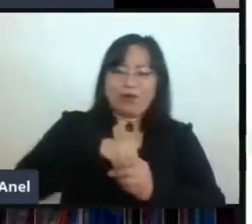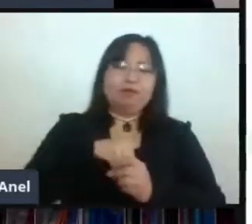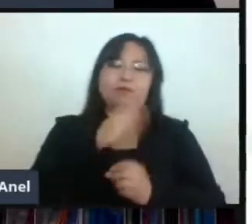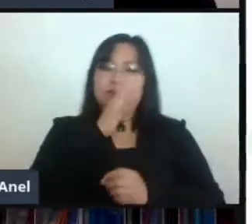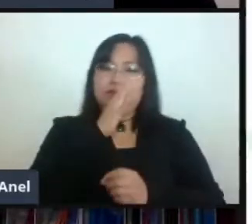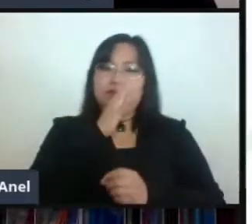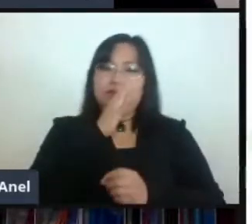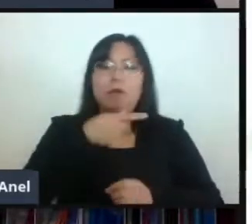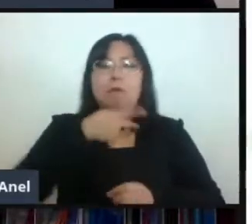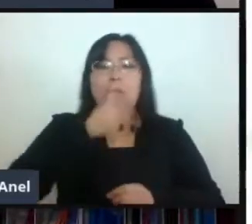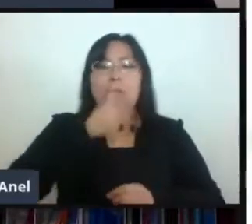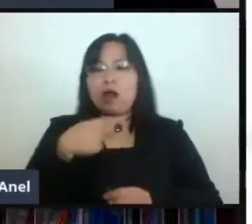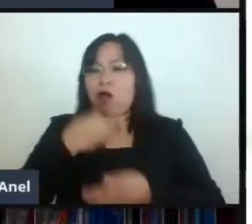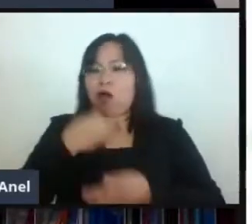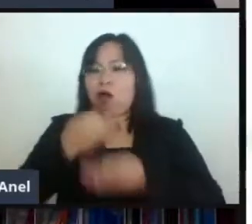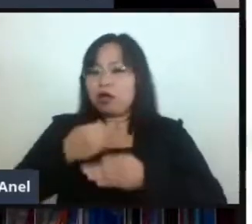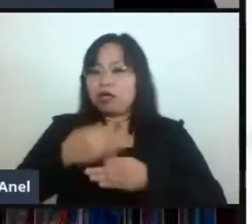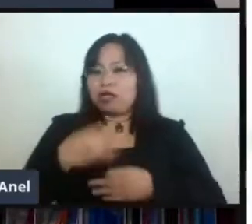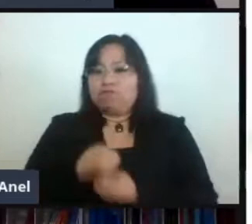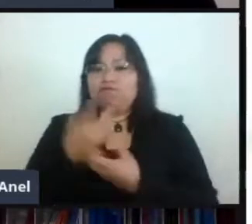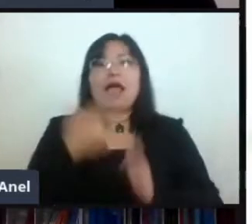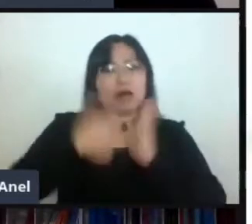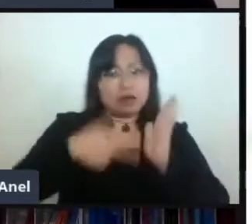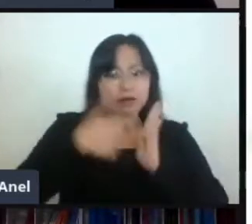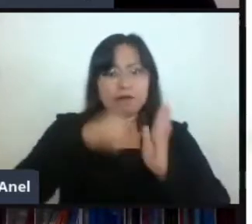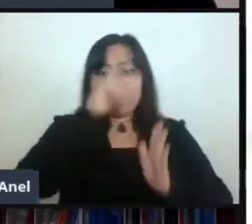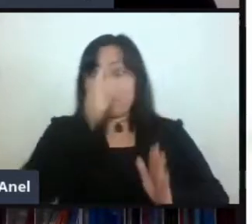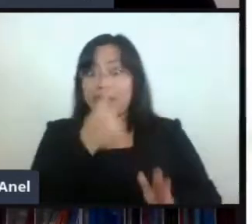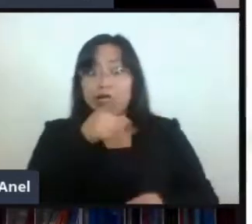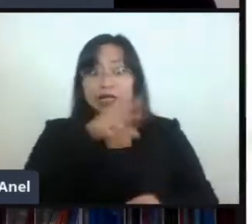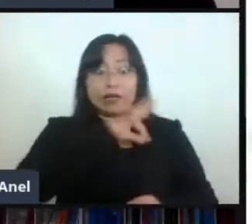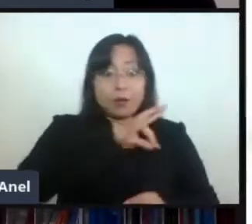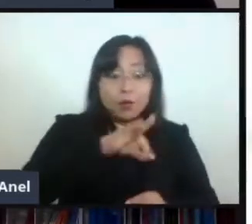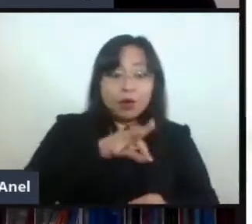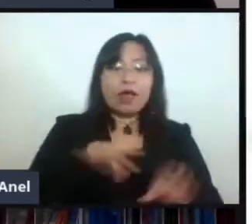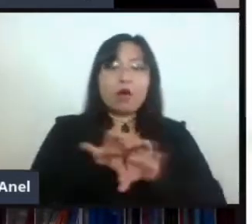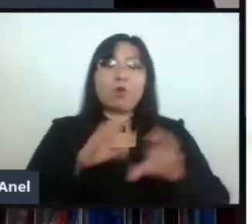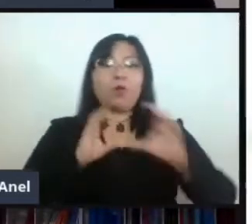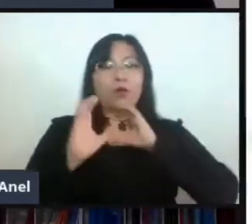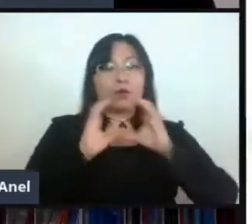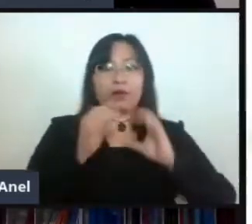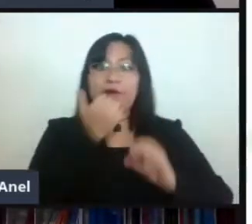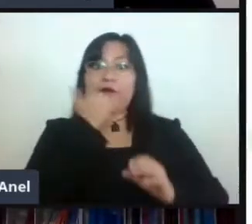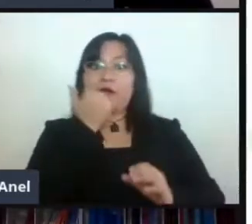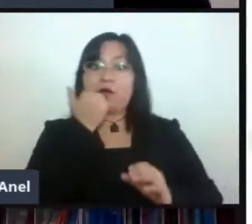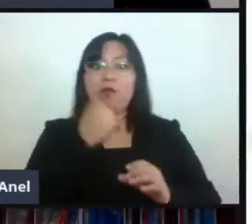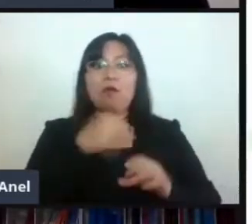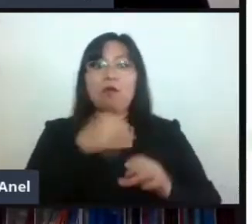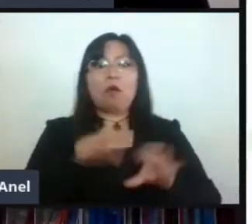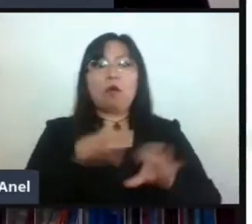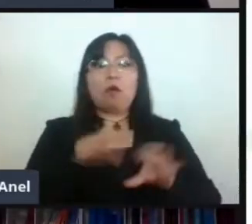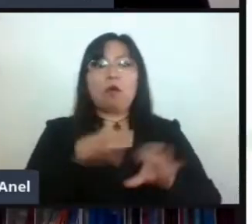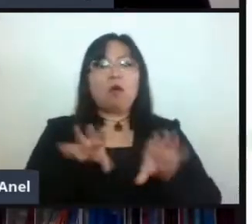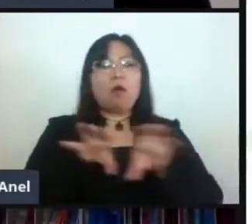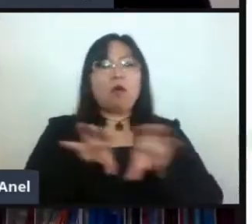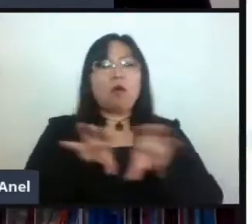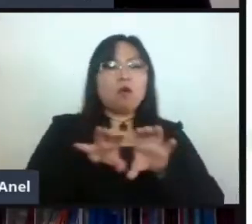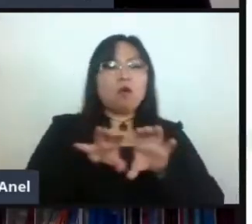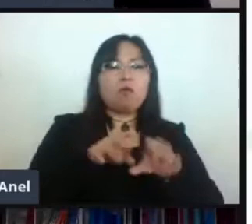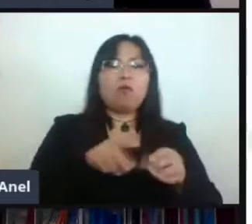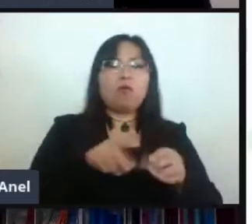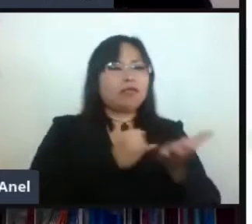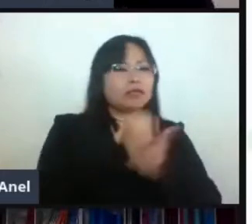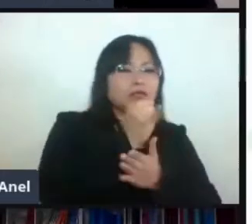mejores prácticas y hacer una comunidad en donde nos comuniquemos todos aquello que nos sale bien, aquello que los alumnos